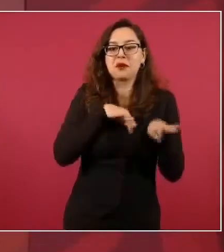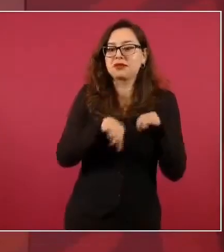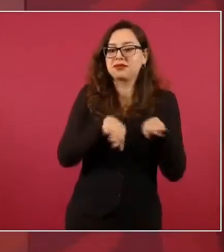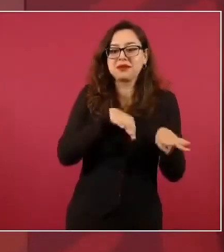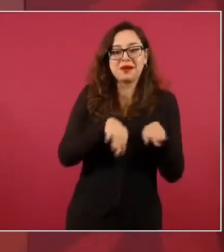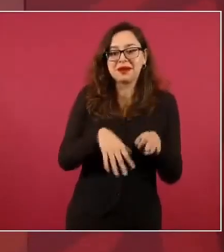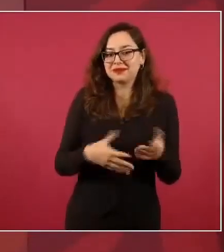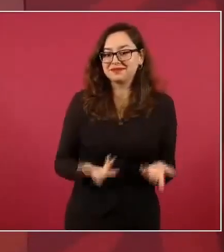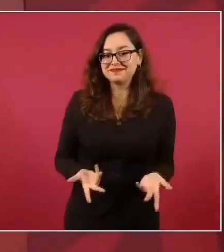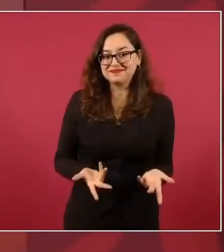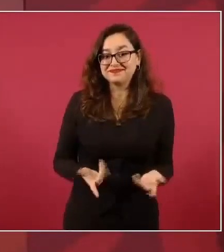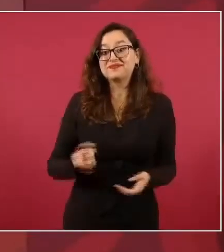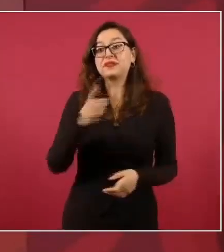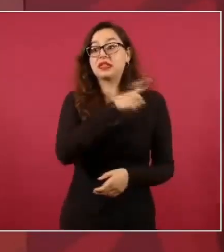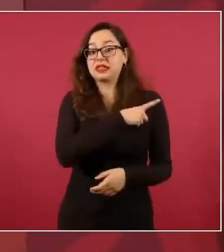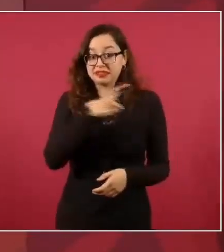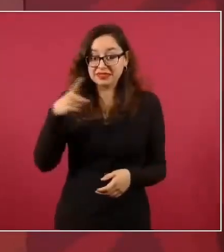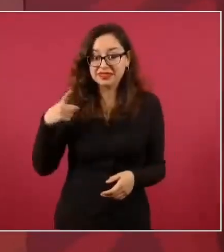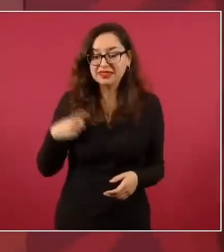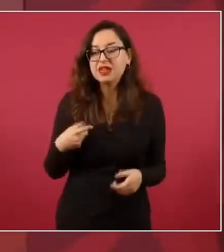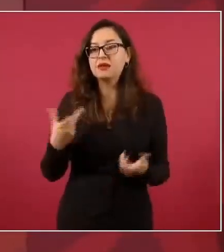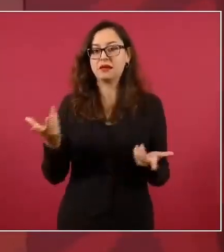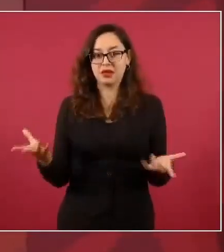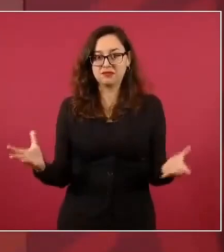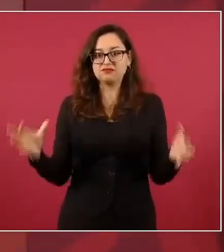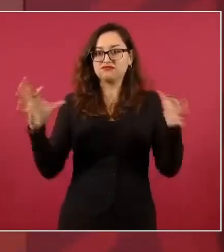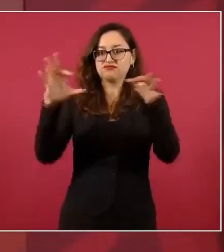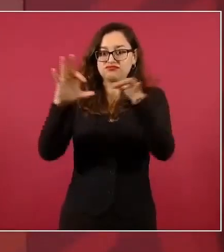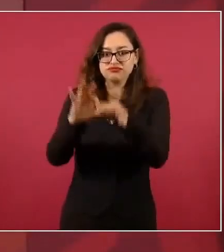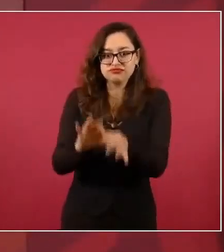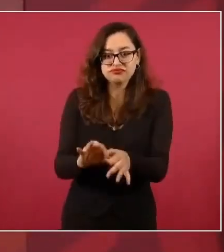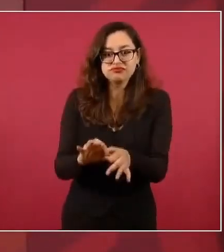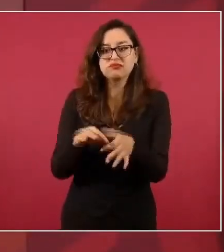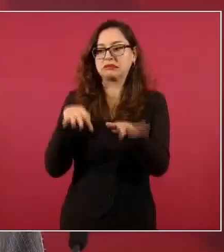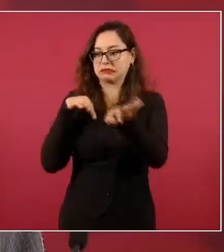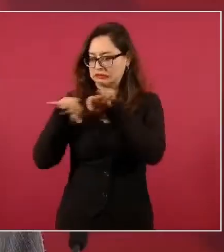Si se quiere tener a un presidente